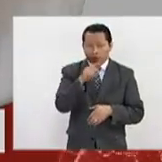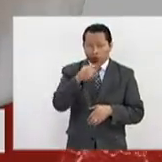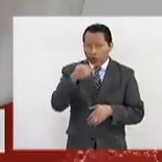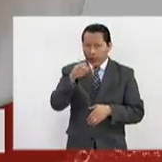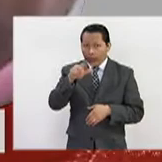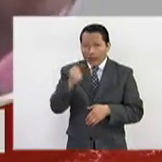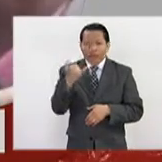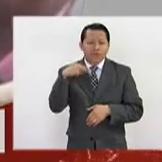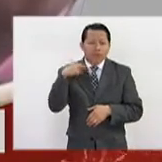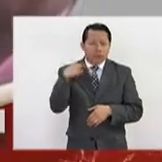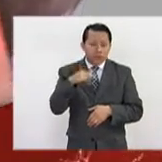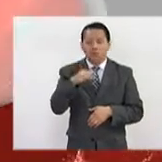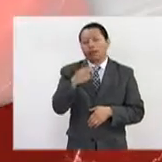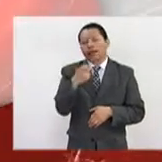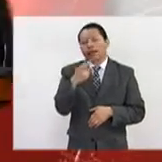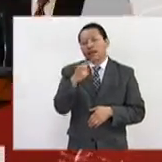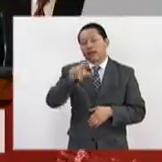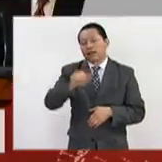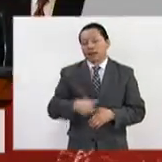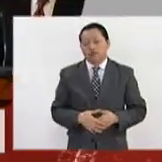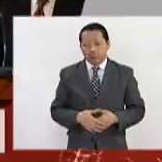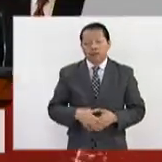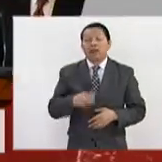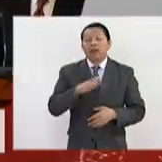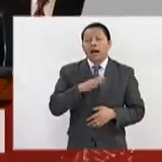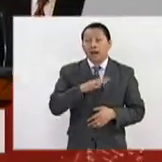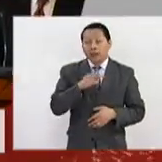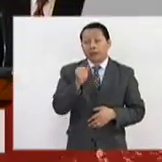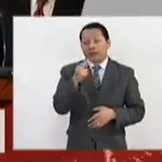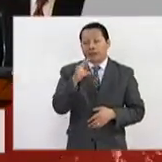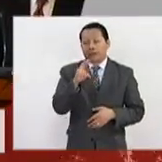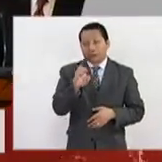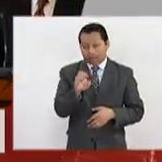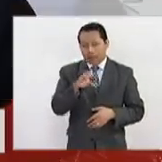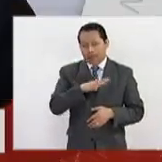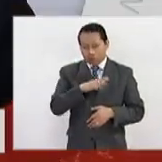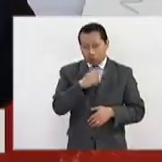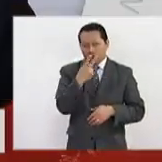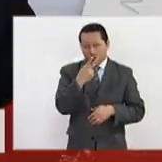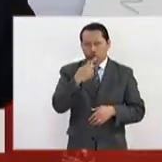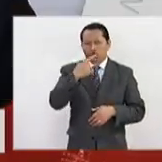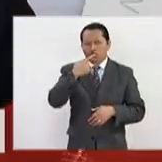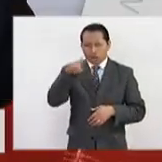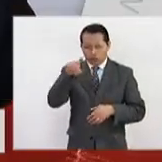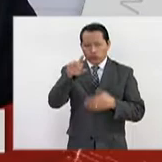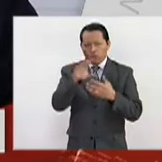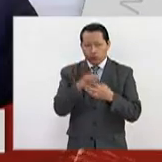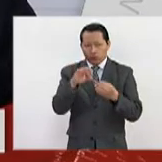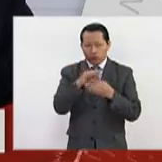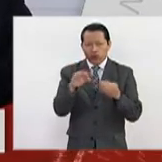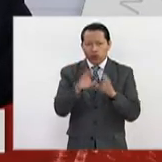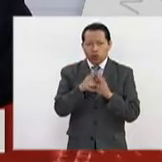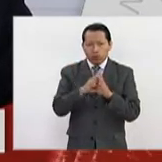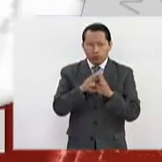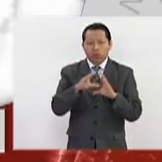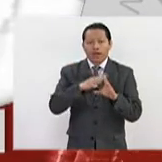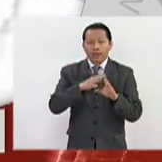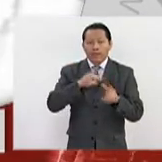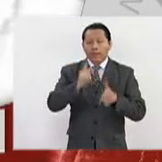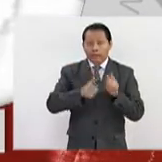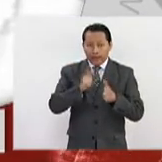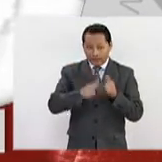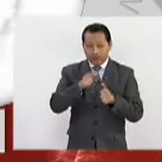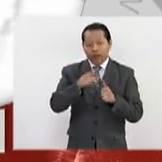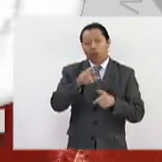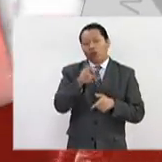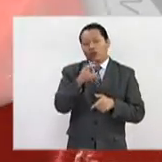de Veracruz, Fidel Herrera. La Cancillería presenta dos recursos de apelación para frenar la ejecución en Texas del mexicano